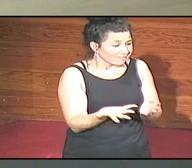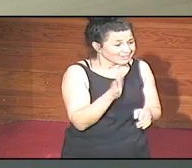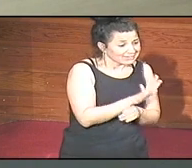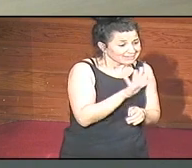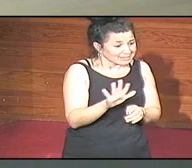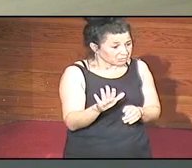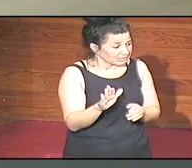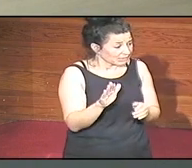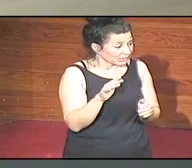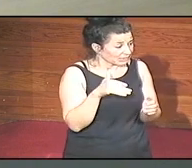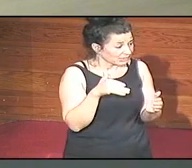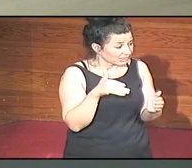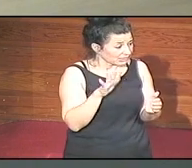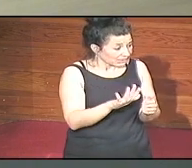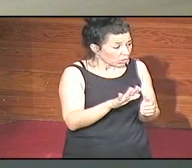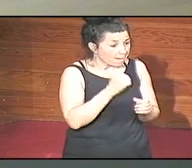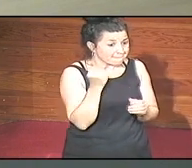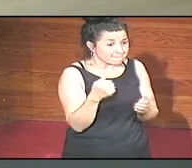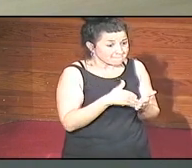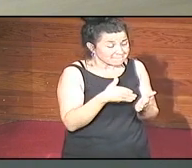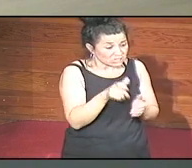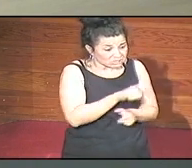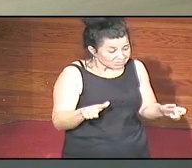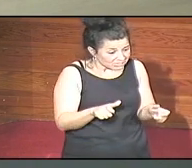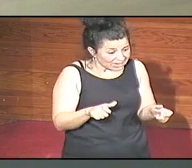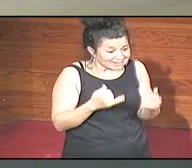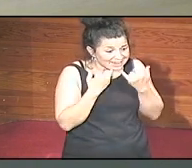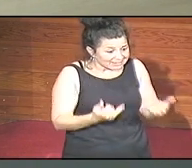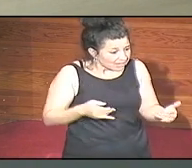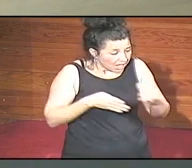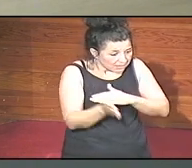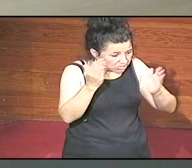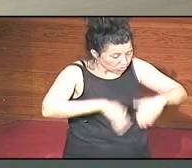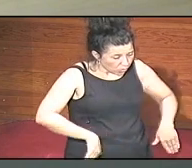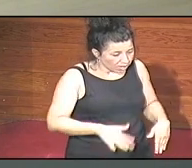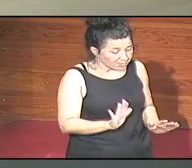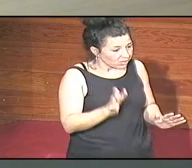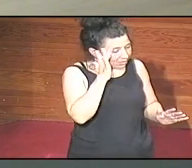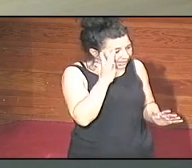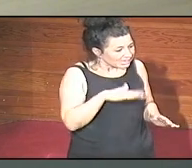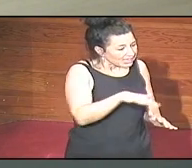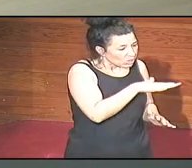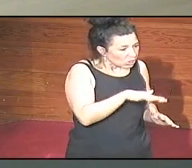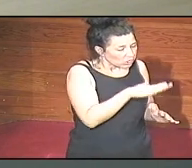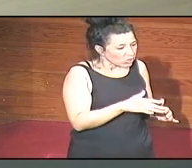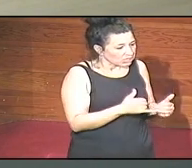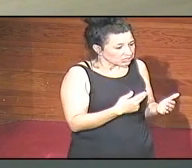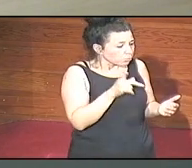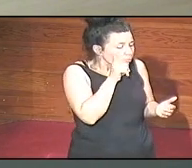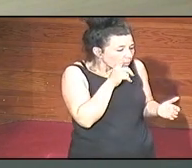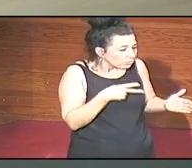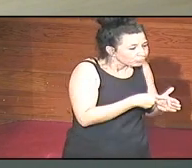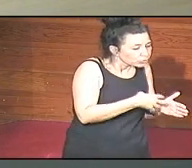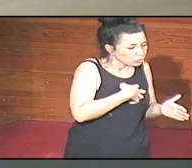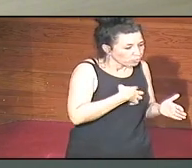tienen acceso a electricidad pero el cambio que supone que en sitios donde no se encendía una luz donde no se pueden enchufar una radio donde no se podía cargar un móvil de